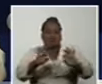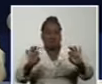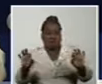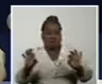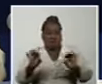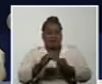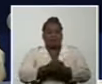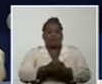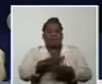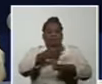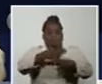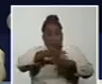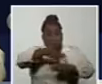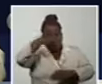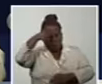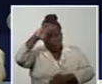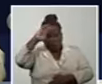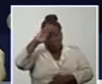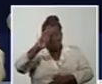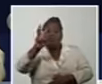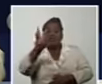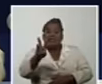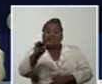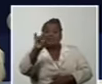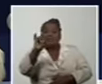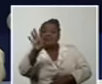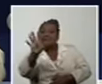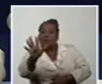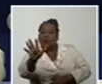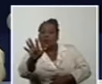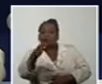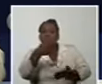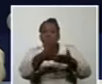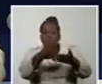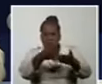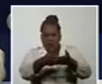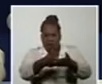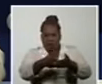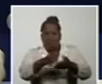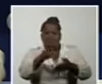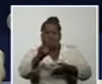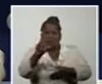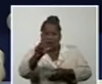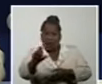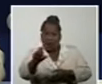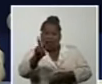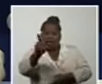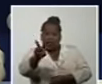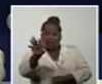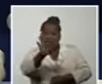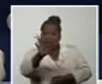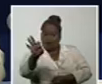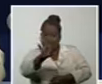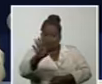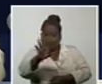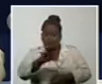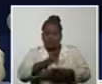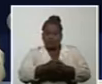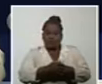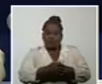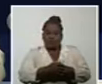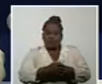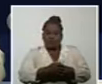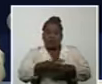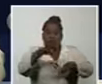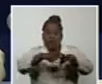de Santiago de Cuba, 365, en el de Villa Clara, 288, en el de La